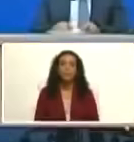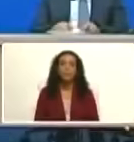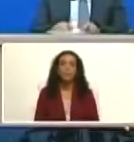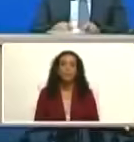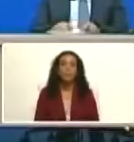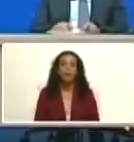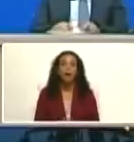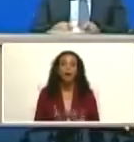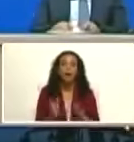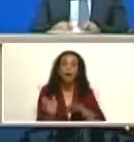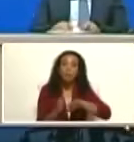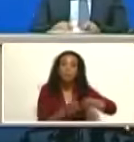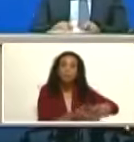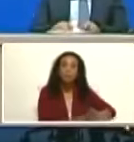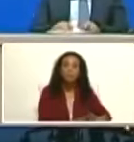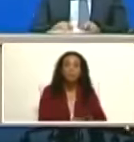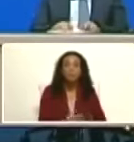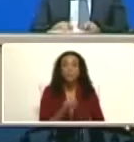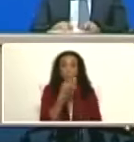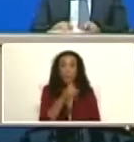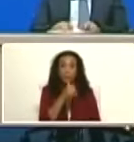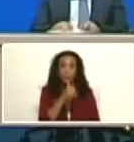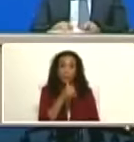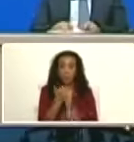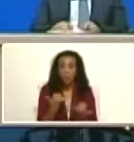buenas noticias.